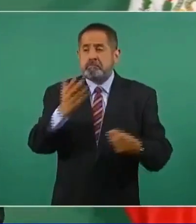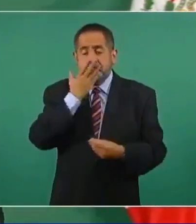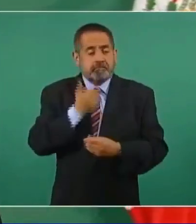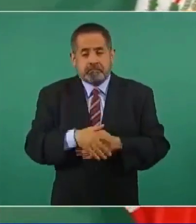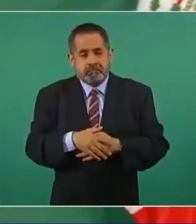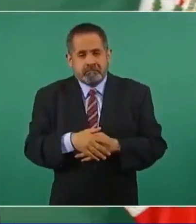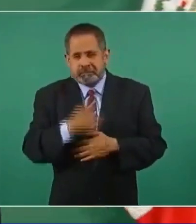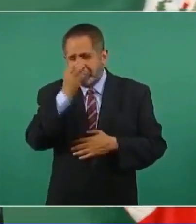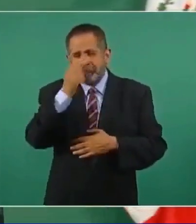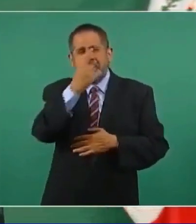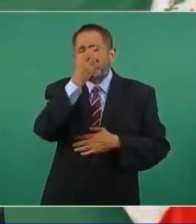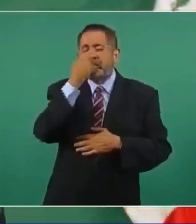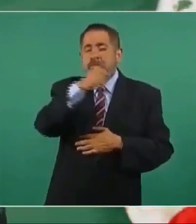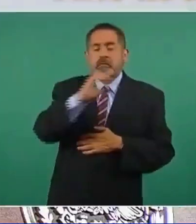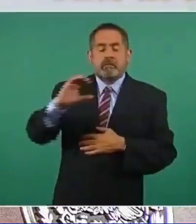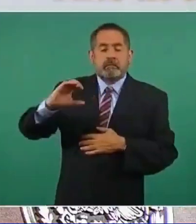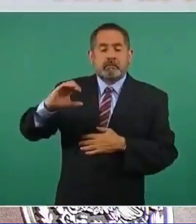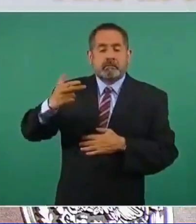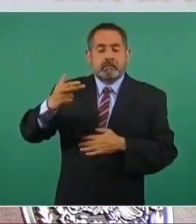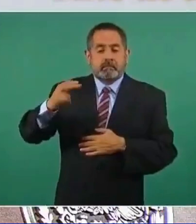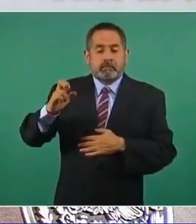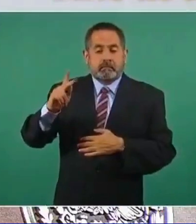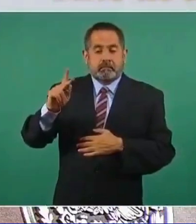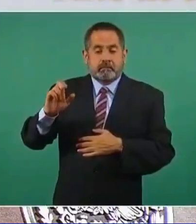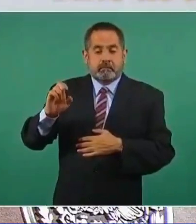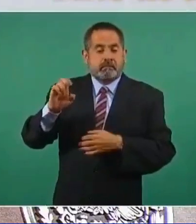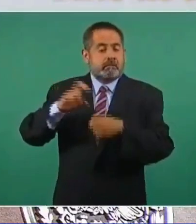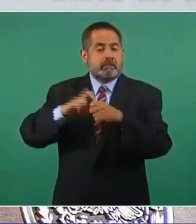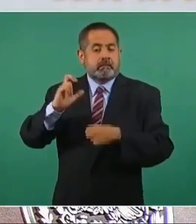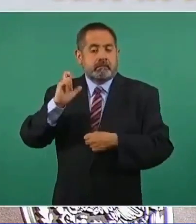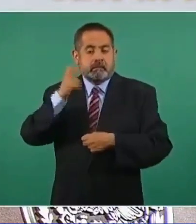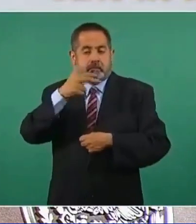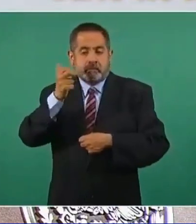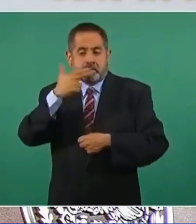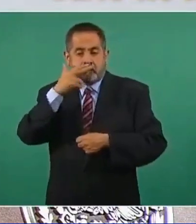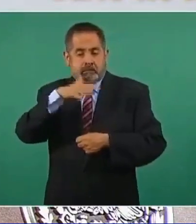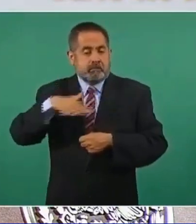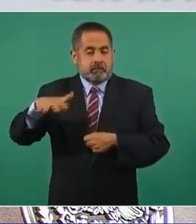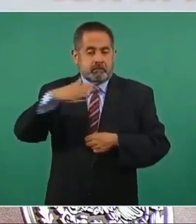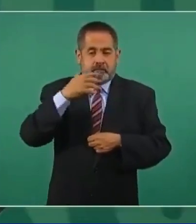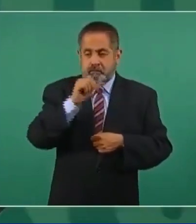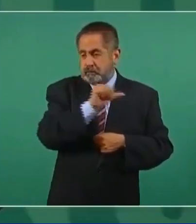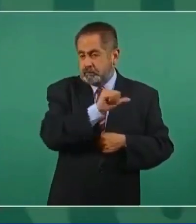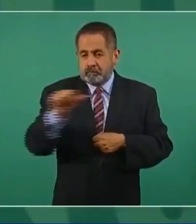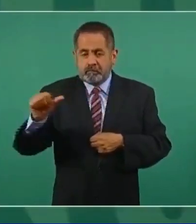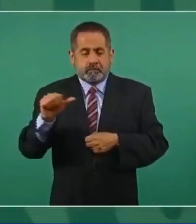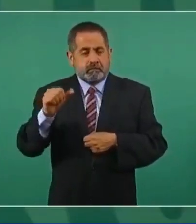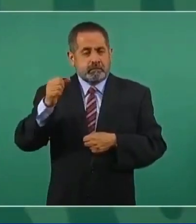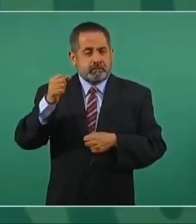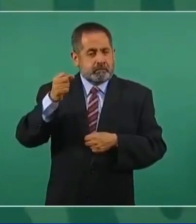nada más el Chepe para el turismo de Chihuahua a Sinaloa.